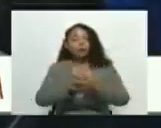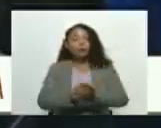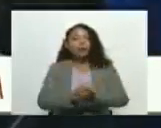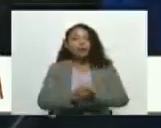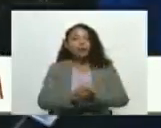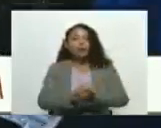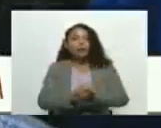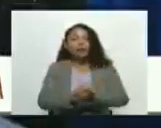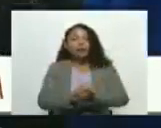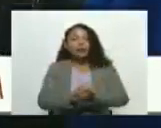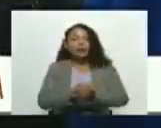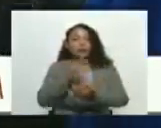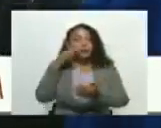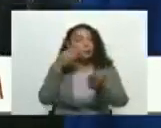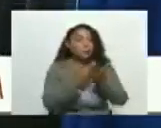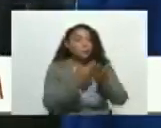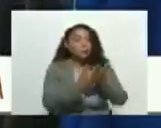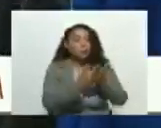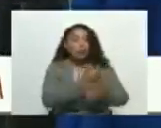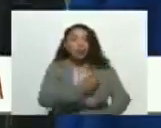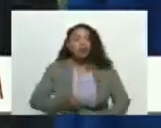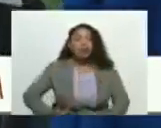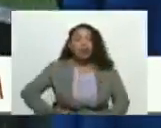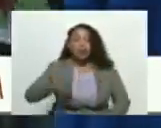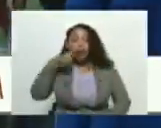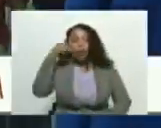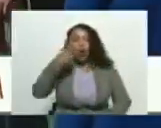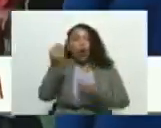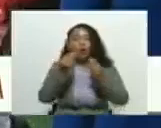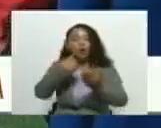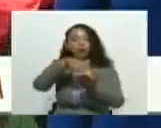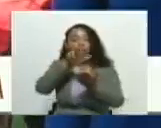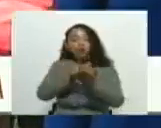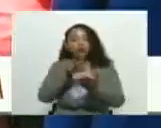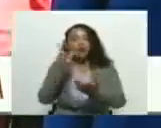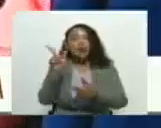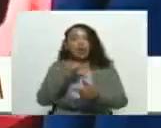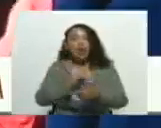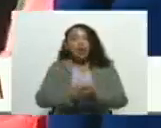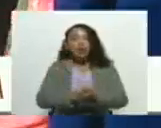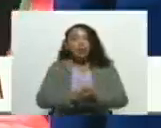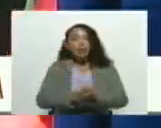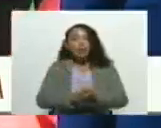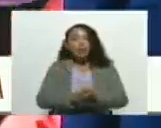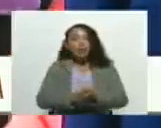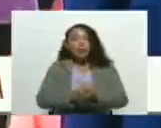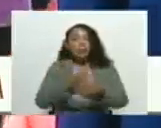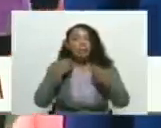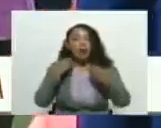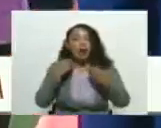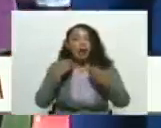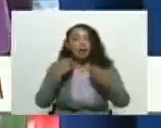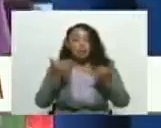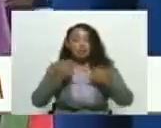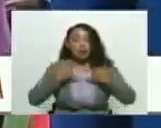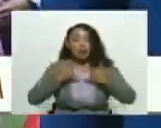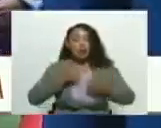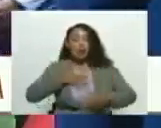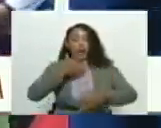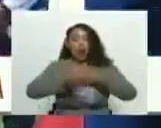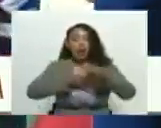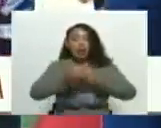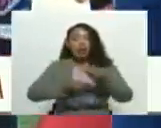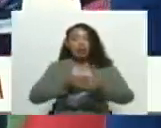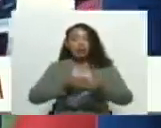ha aprobado el presidente Nicolás Maduro, de ver cómo impulsar la producción nacional de neumáticos para que seamos autoabastecidos.